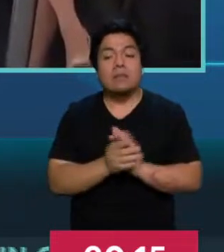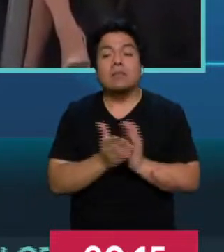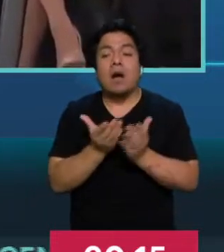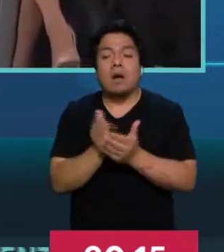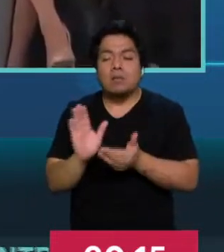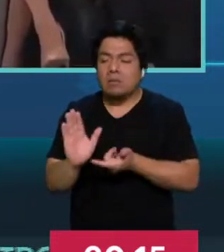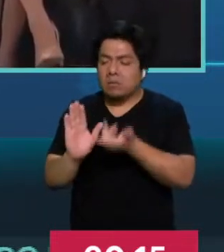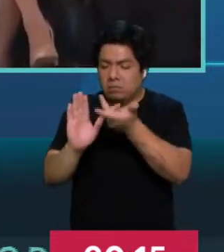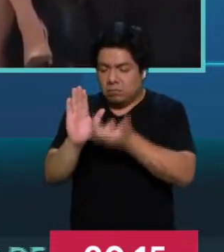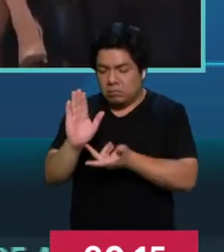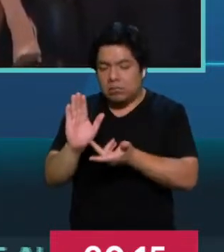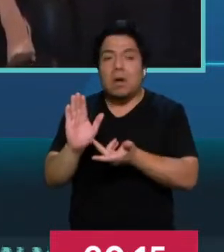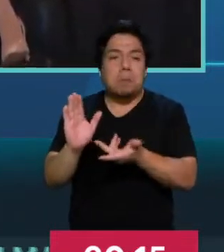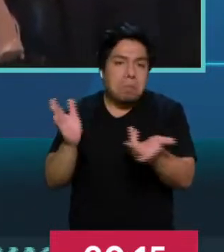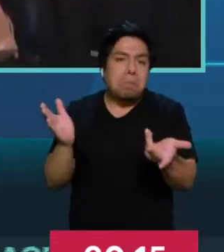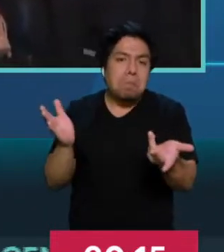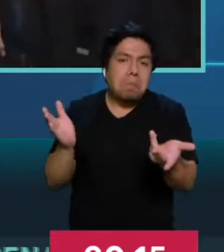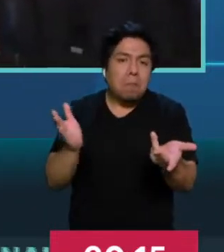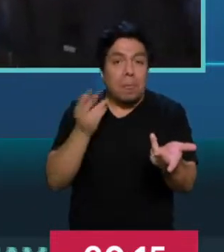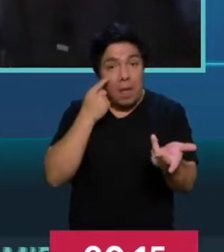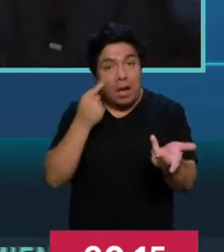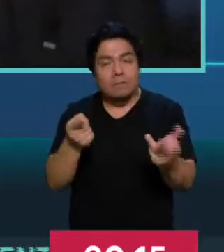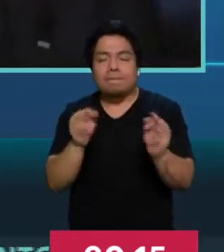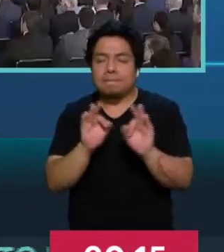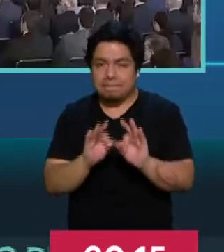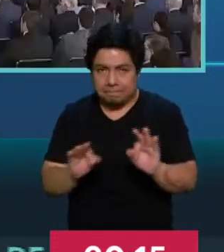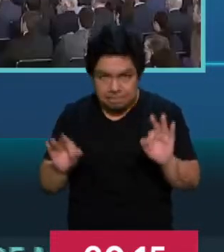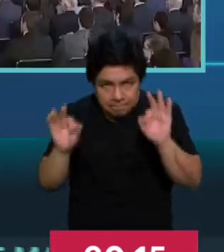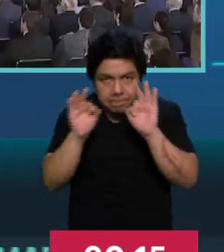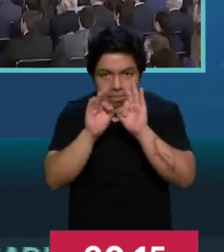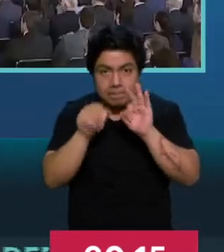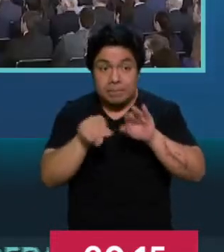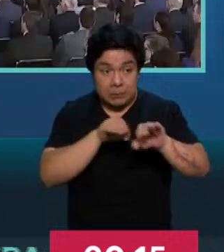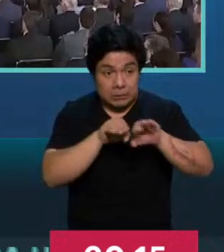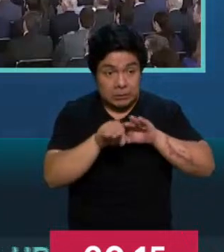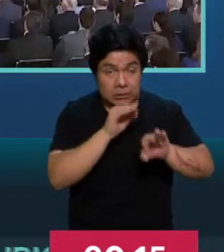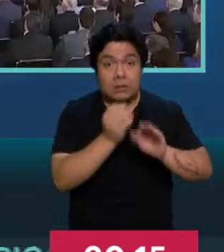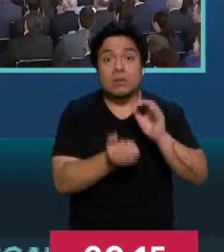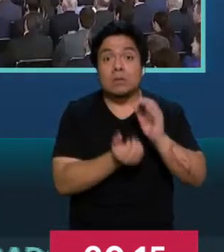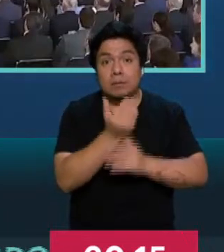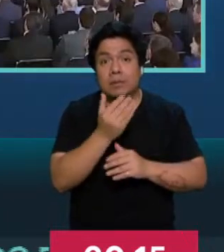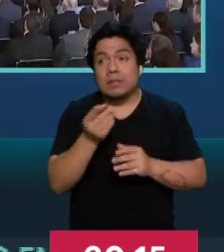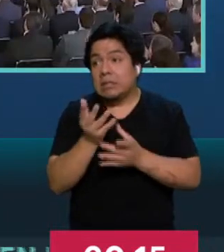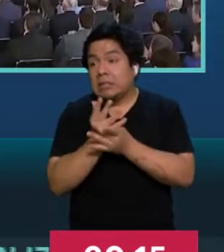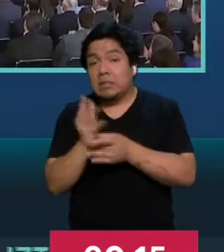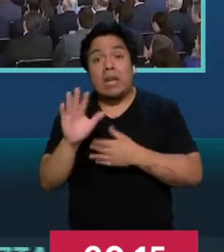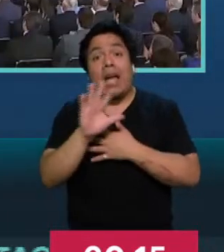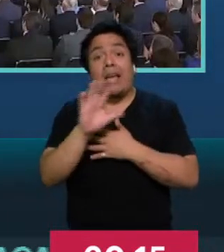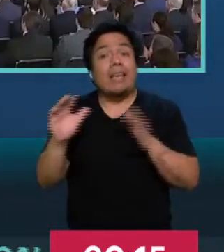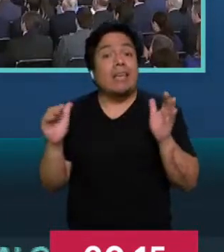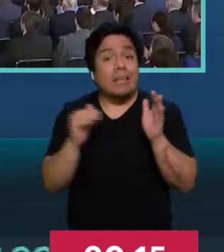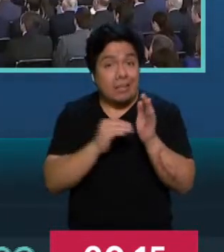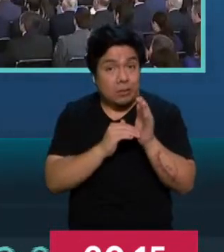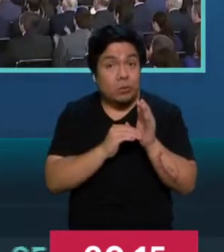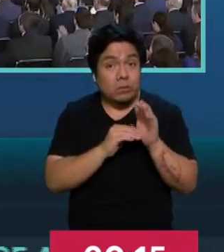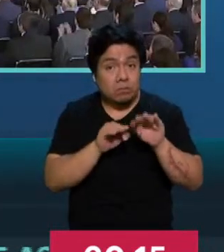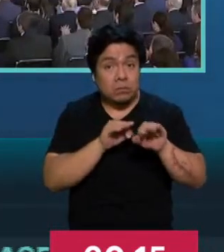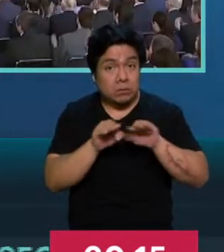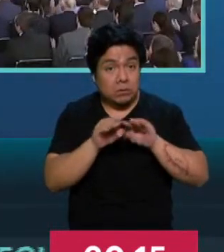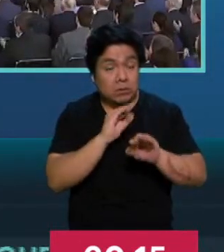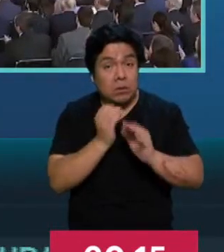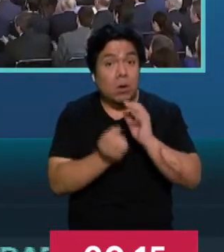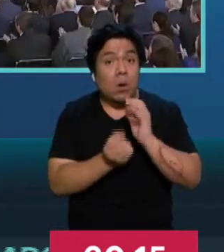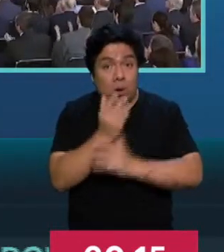plasmado aquí como un importante elemento de generación de empleos. Se habla de 500,000 empleos en este rubro de